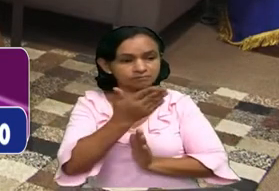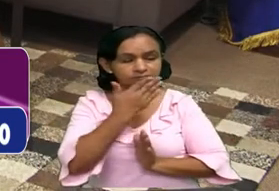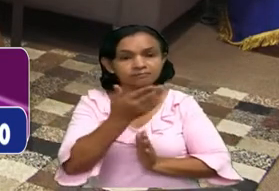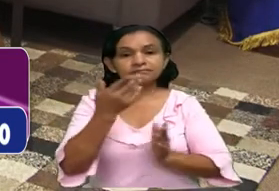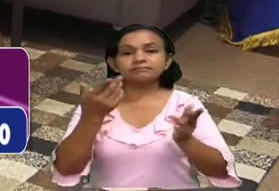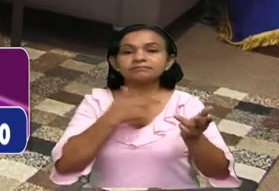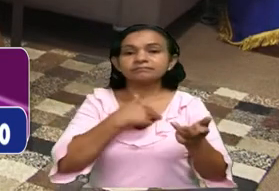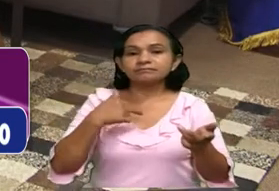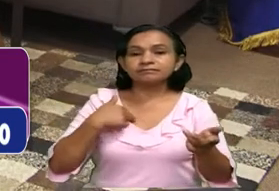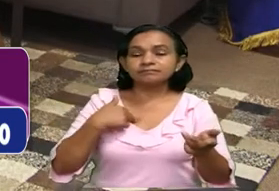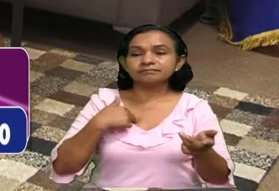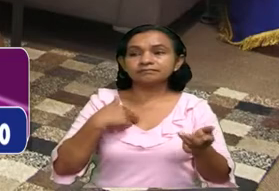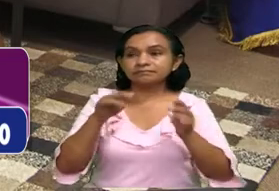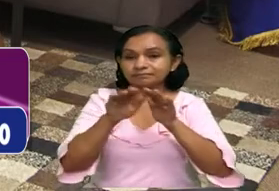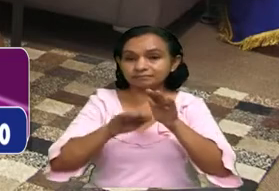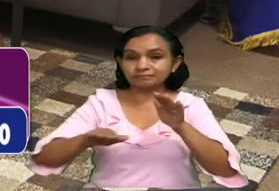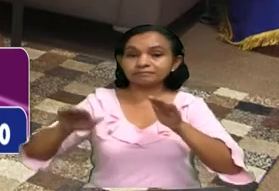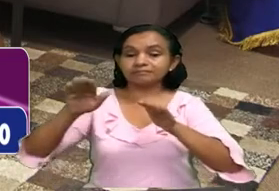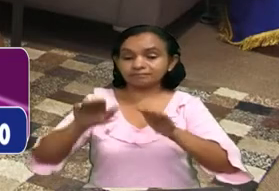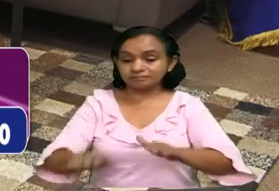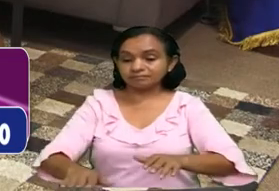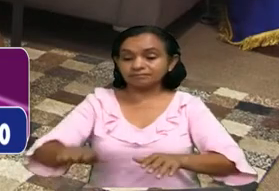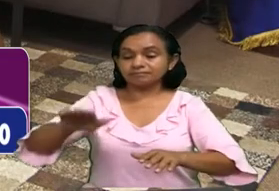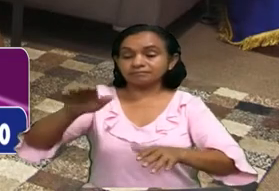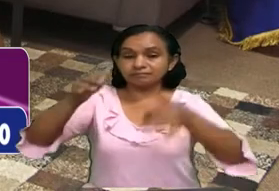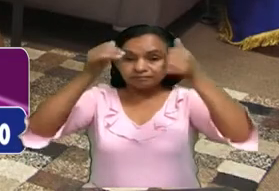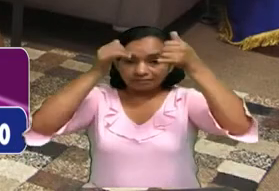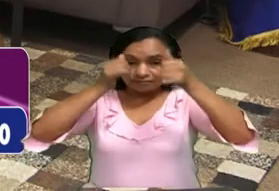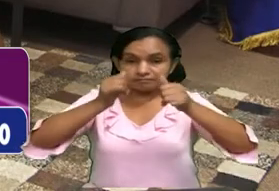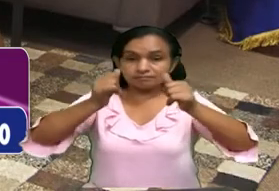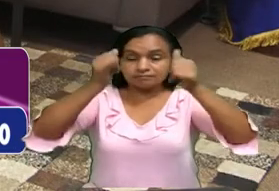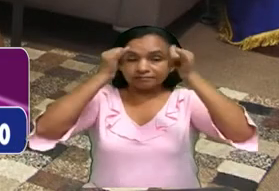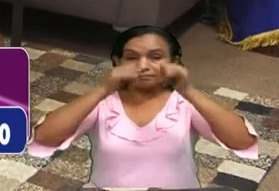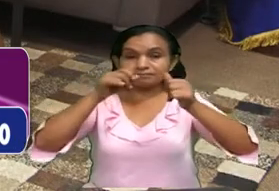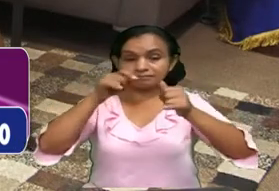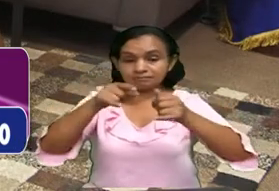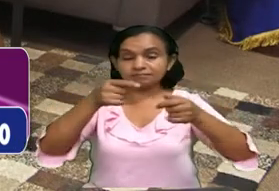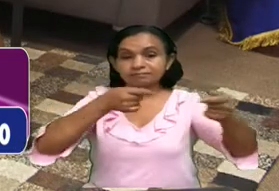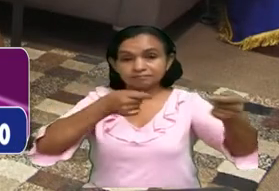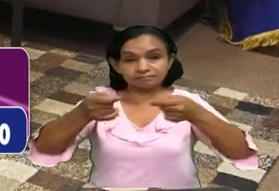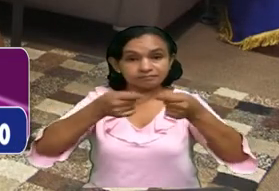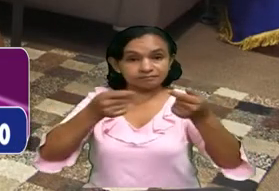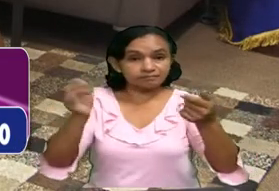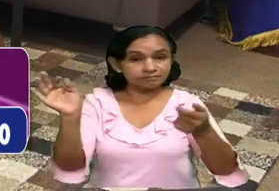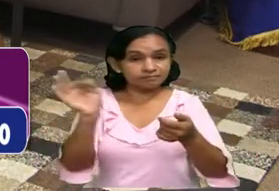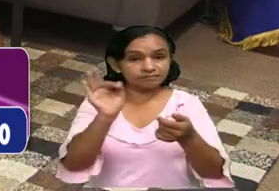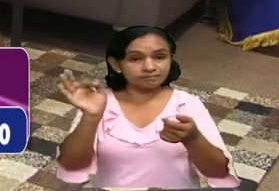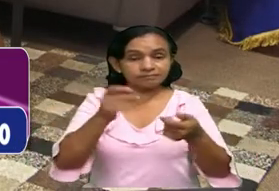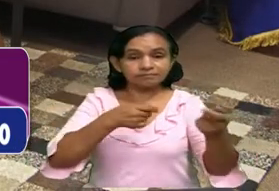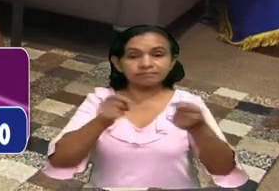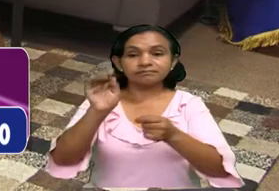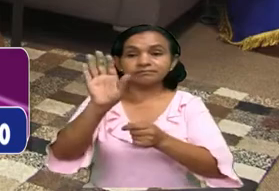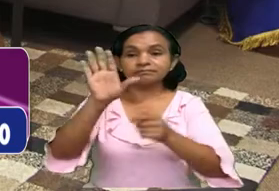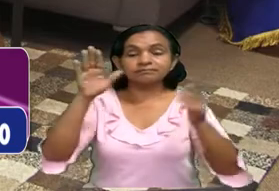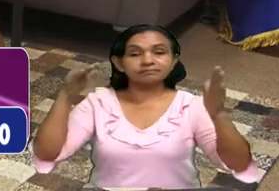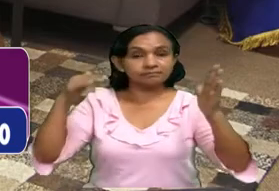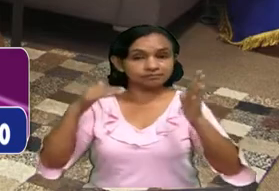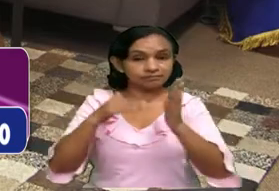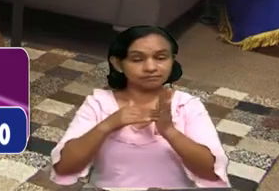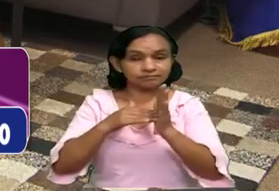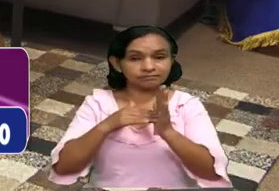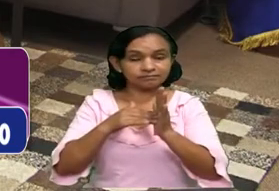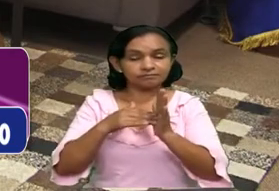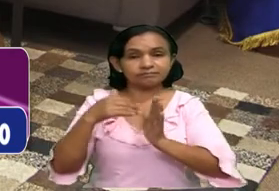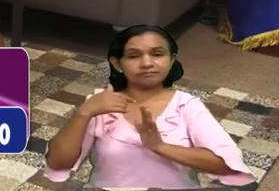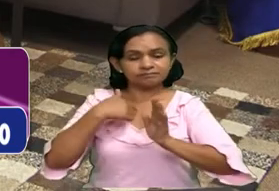producís? Producís calidad, mejorás la calidad de lo que vos estás vendiendo. Pues de esa manera vendimos 5,000 y